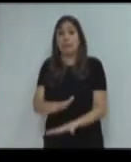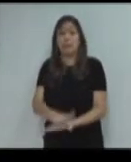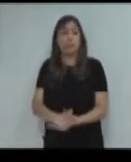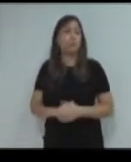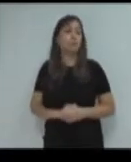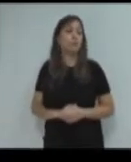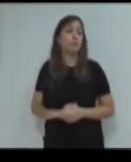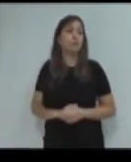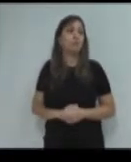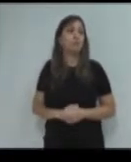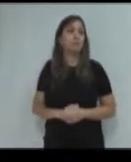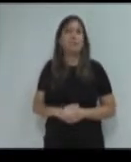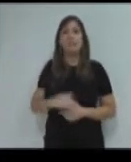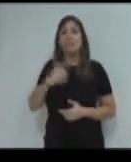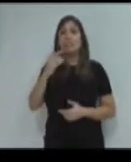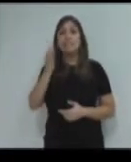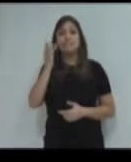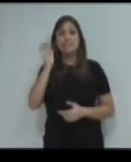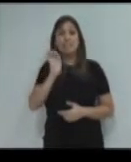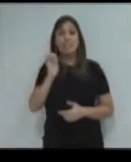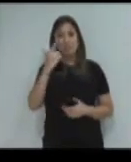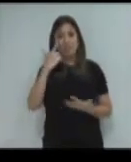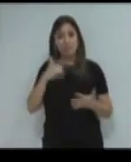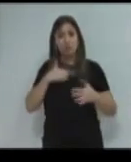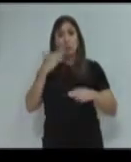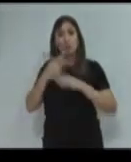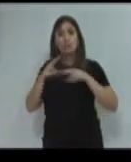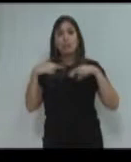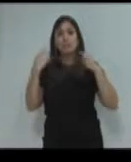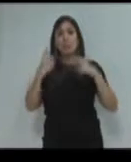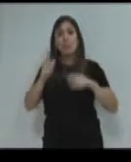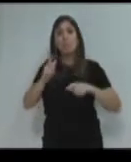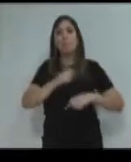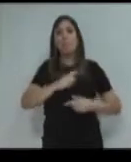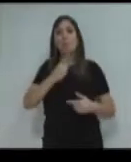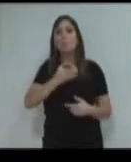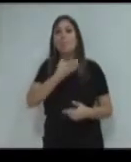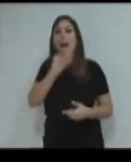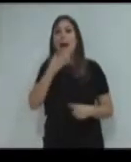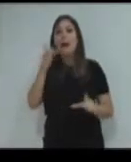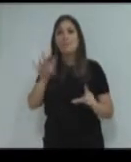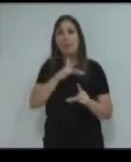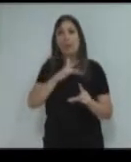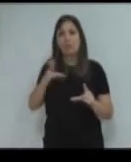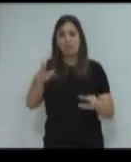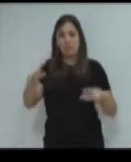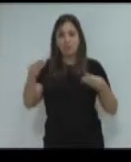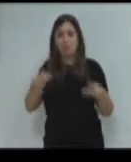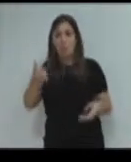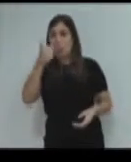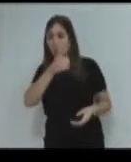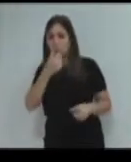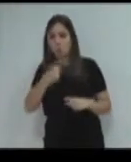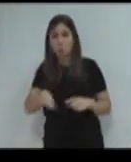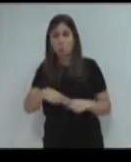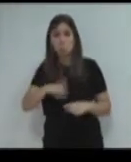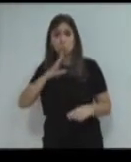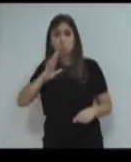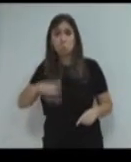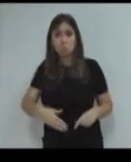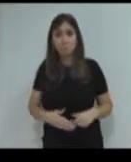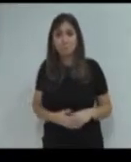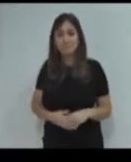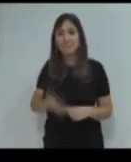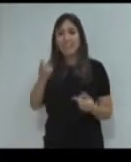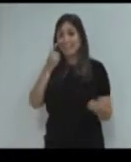algún restaurante que te dan un iPad y tú te lees la carta de vino. Efectivamente. Y es un detalle muy bueno. Ahí